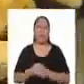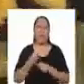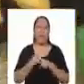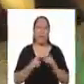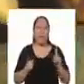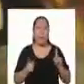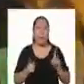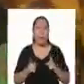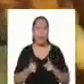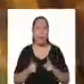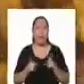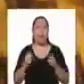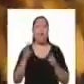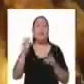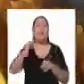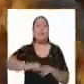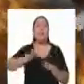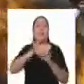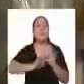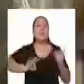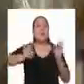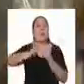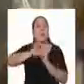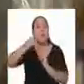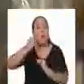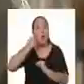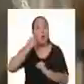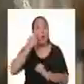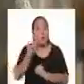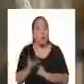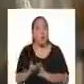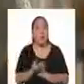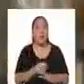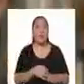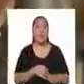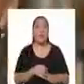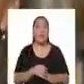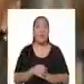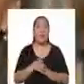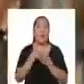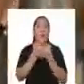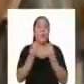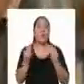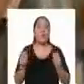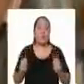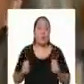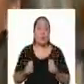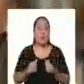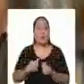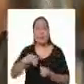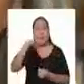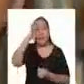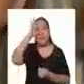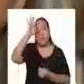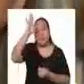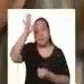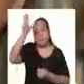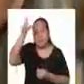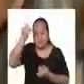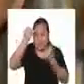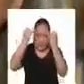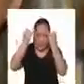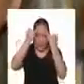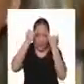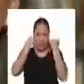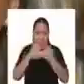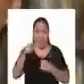quizás algo que es bien importante considerar es que mucha de la creatividad de